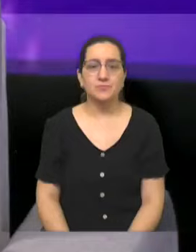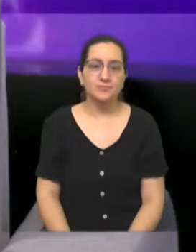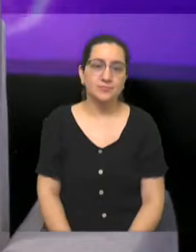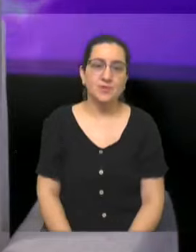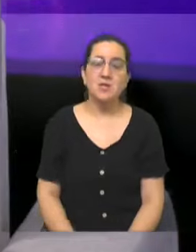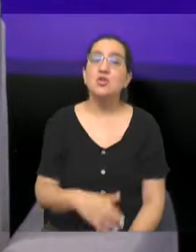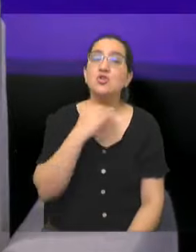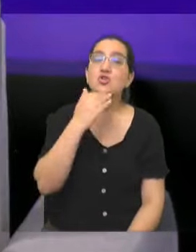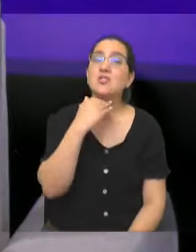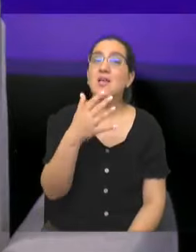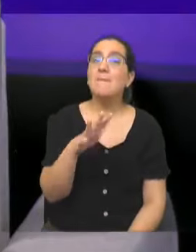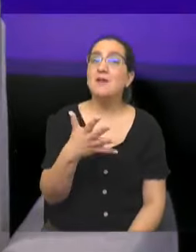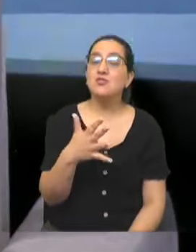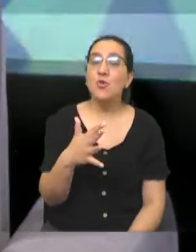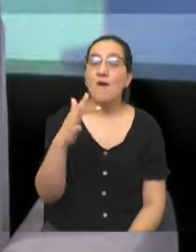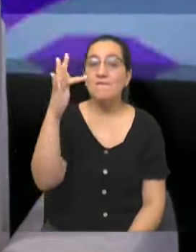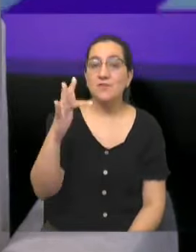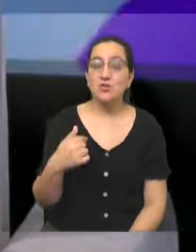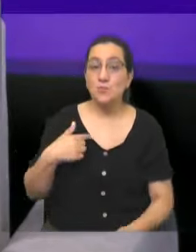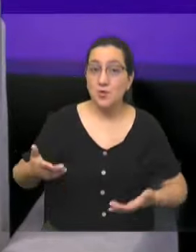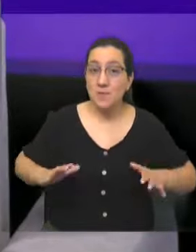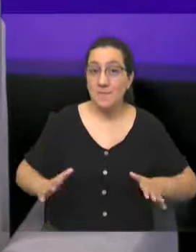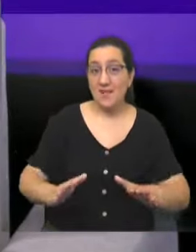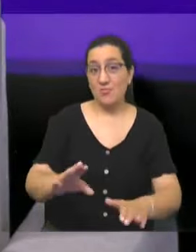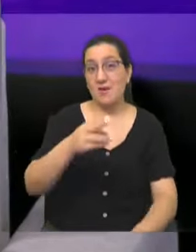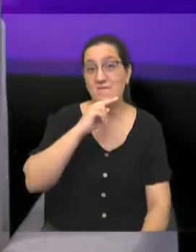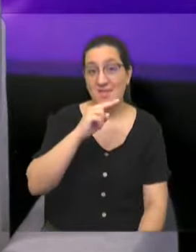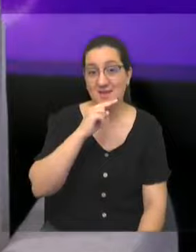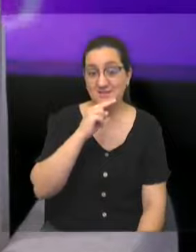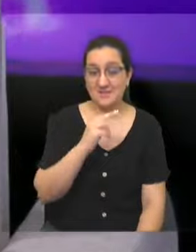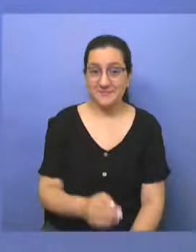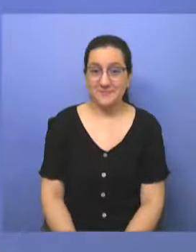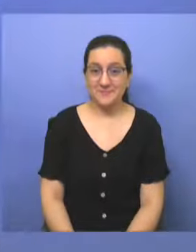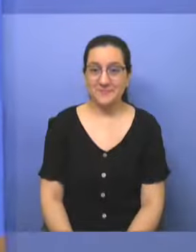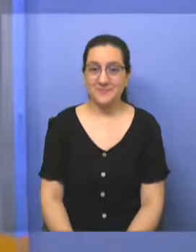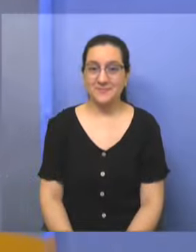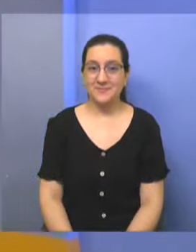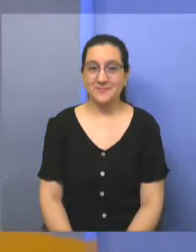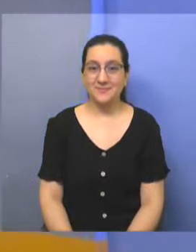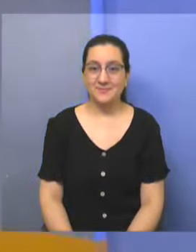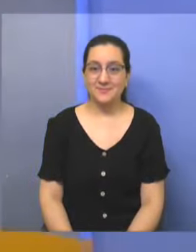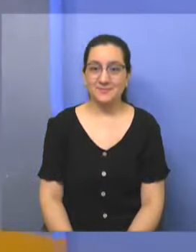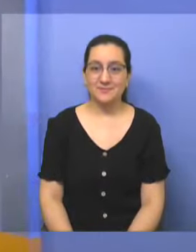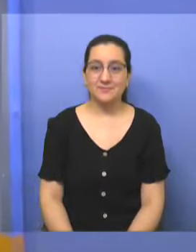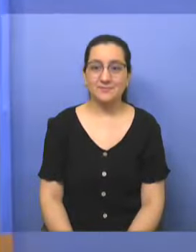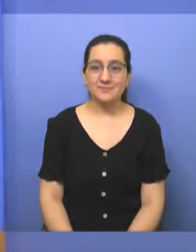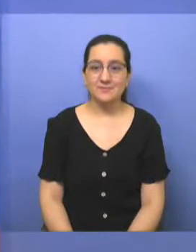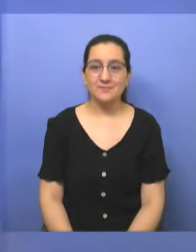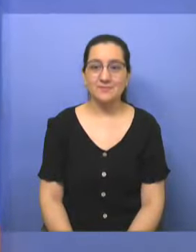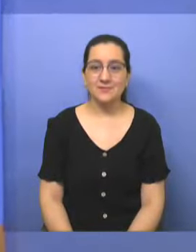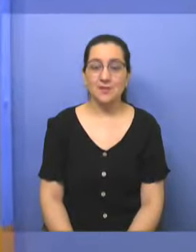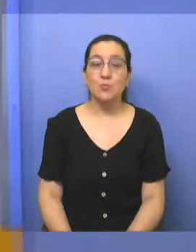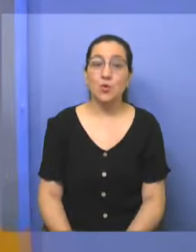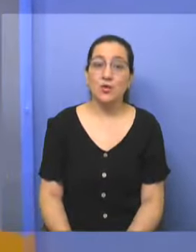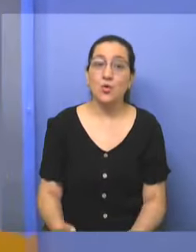paso, señora. Se le rompió la cosita. Estoy preparándome para el viernes, señoras y señores. Bueno. Impresionante. Señores y